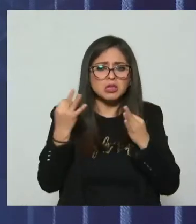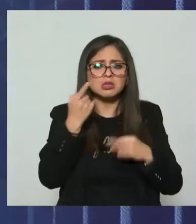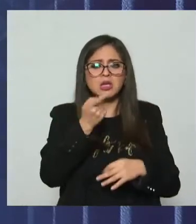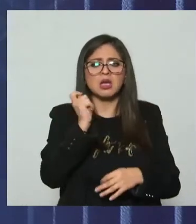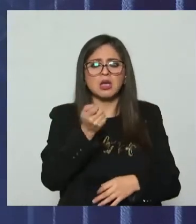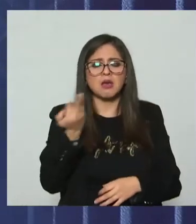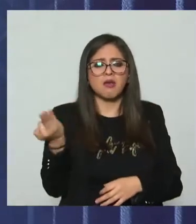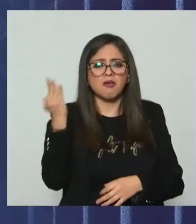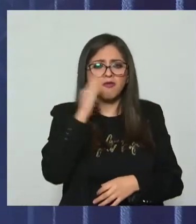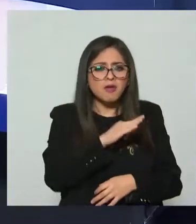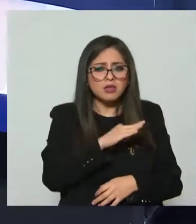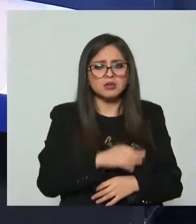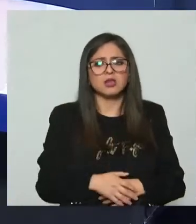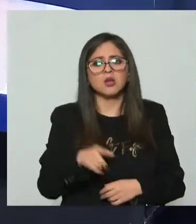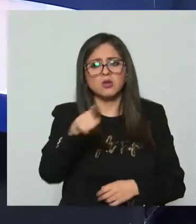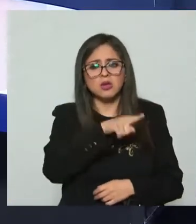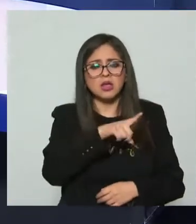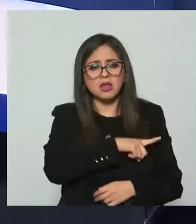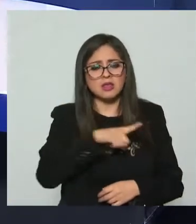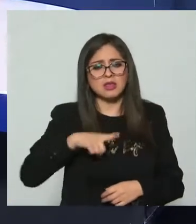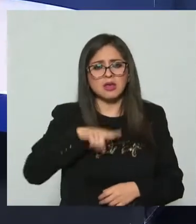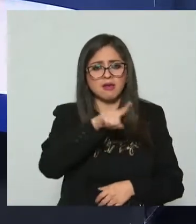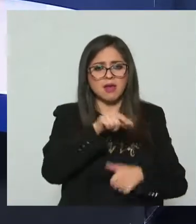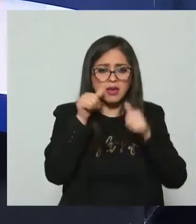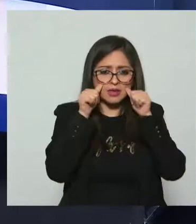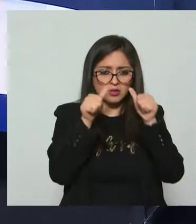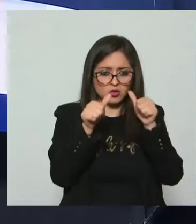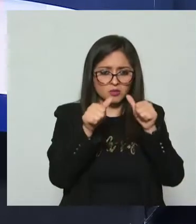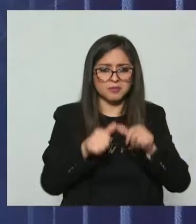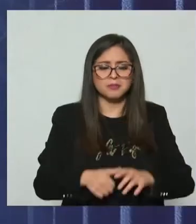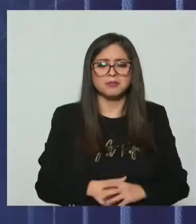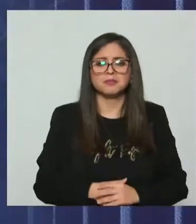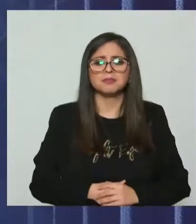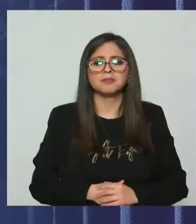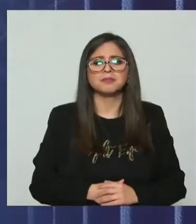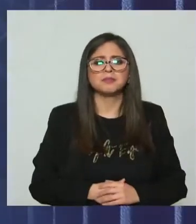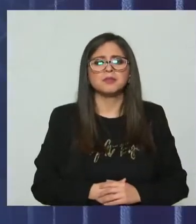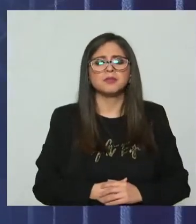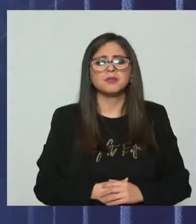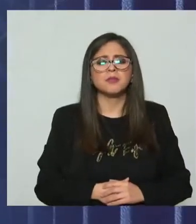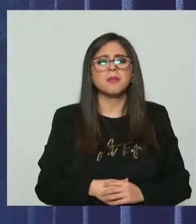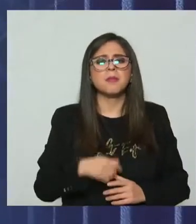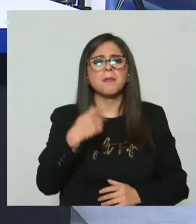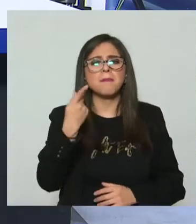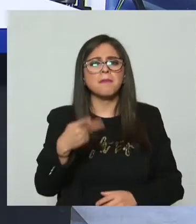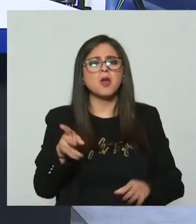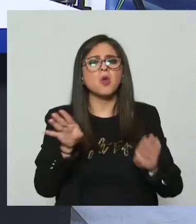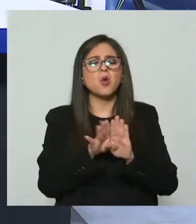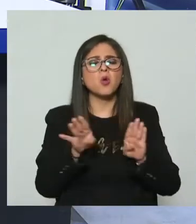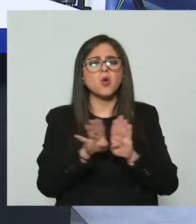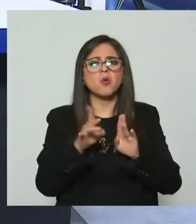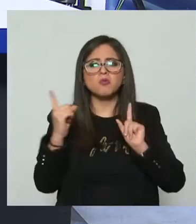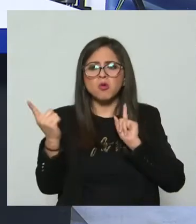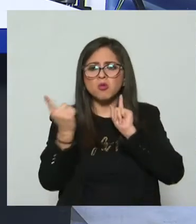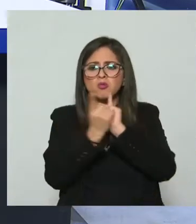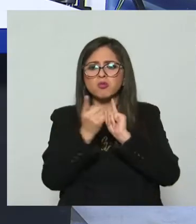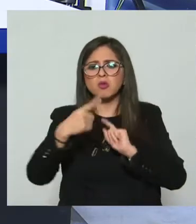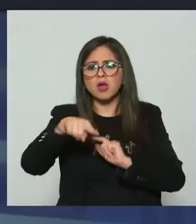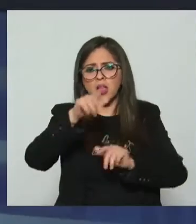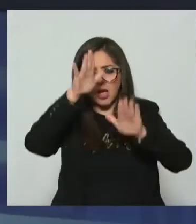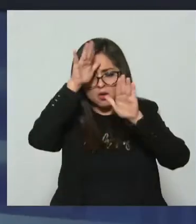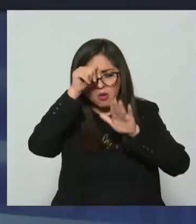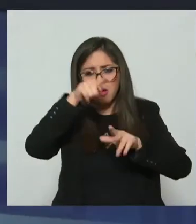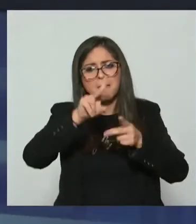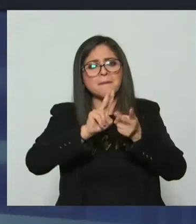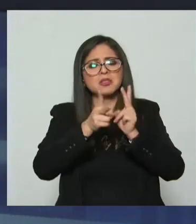noticias falsas, entonces pues muy al pendiente de eso. Rápidamente, ¿cómo podemos hacer sinergia con los vecinos que están inconformes de estas obras?